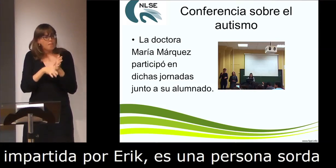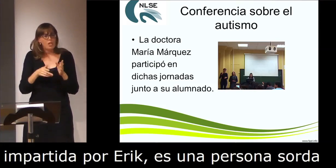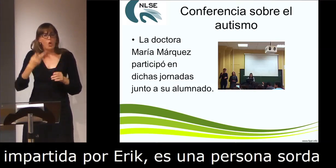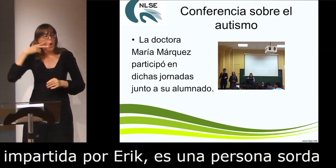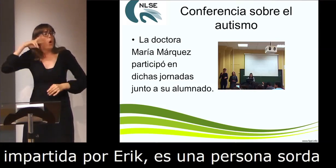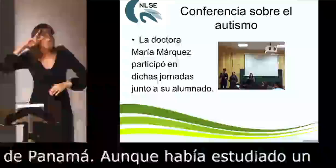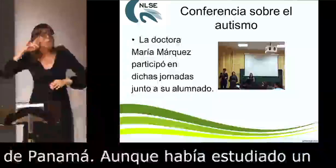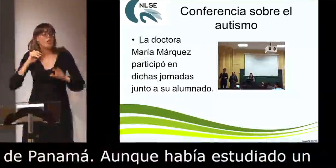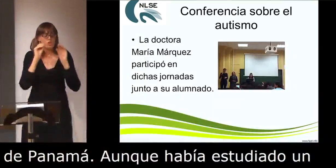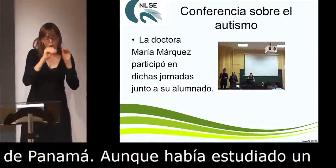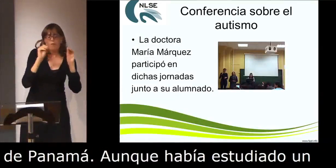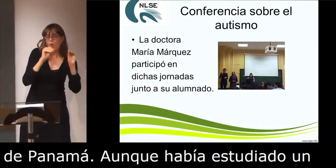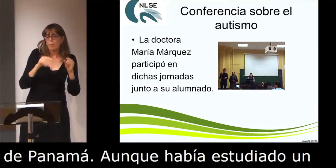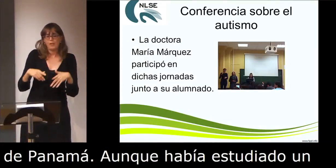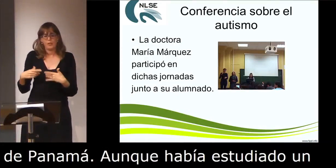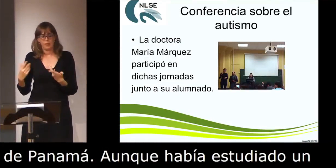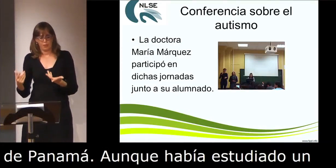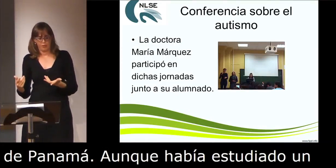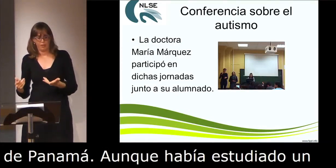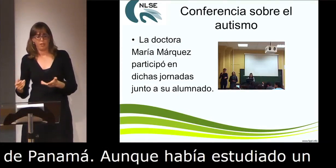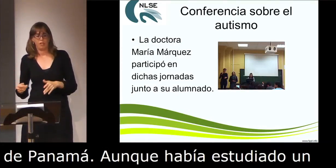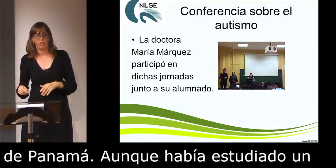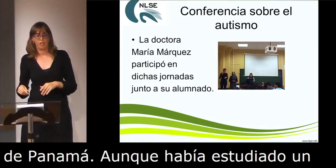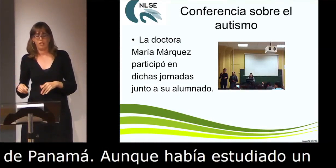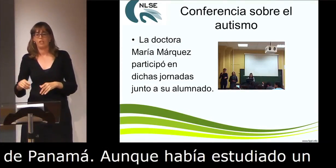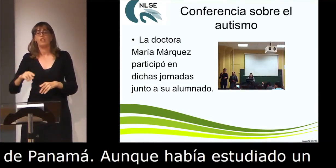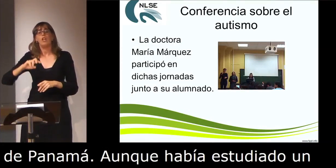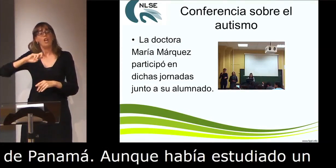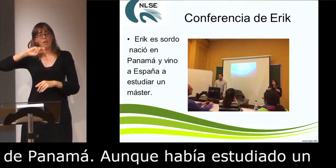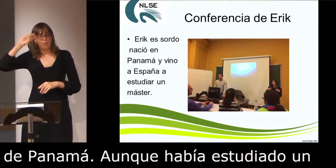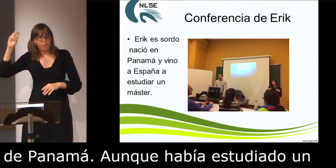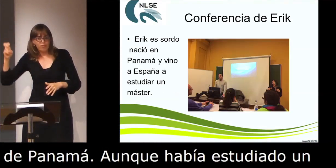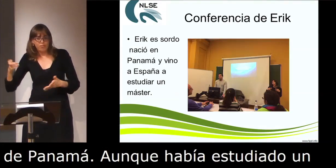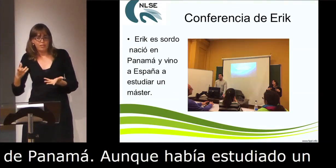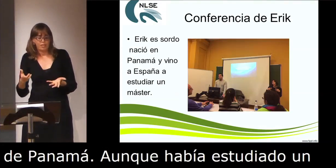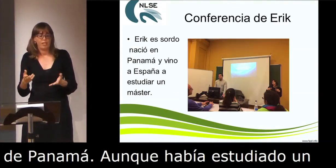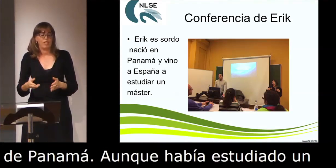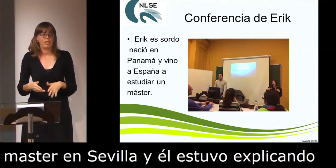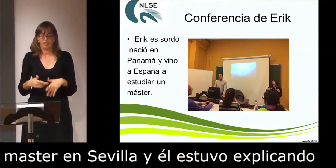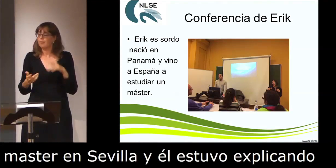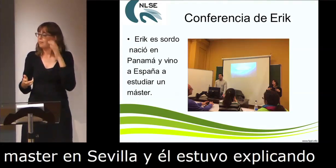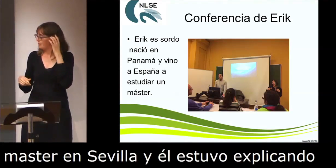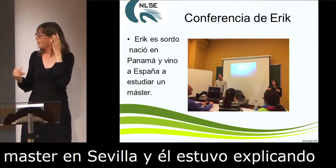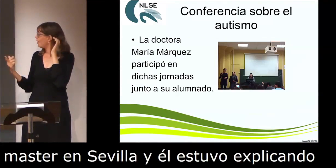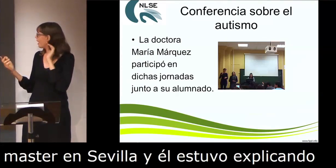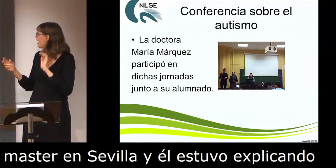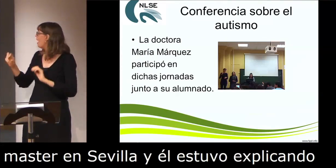Y él estuvo explicando en su ponencia su experiencia formativa, entre otras cosas.